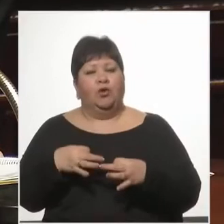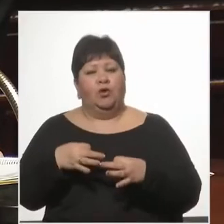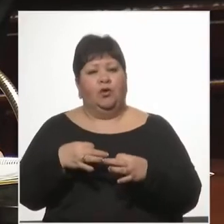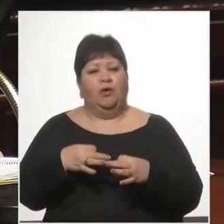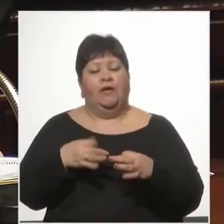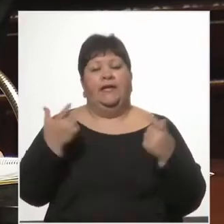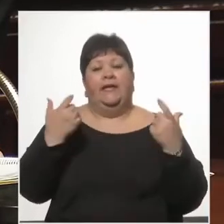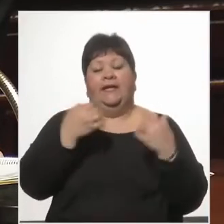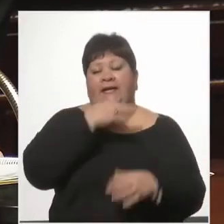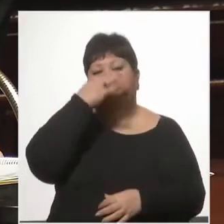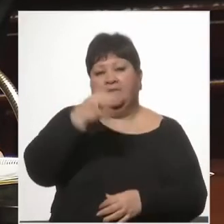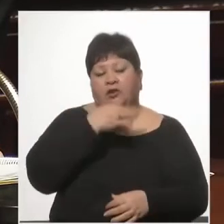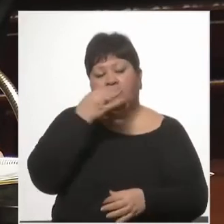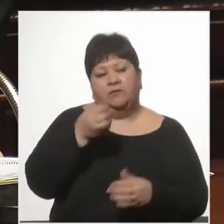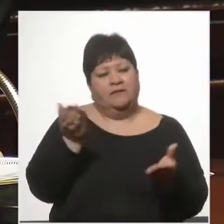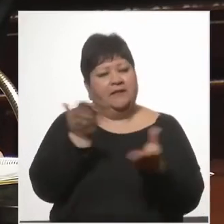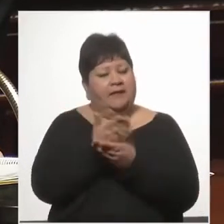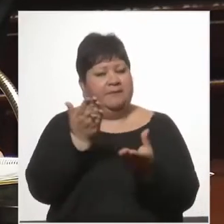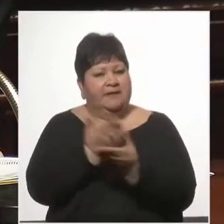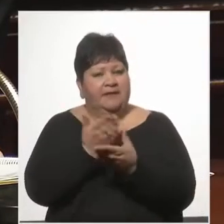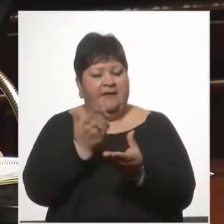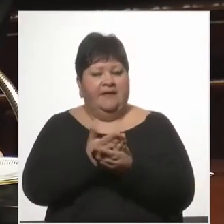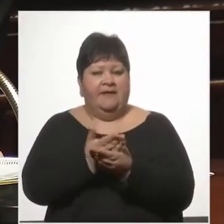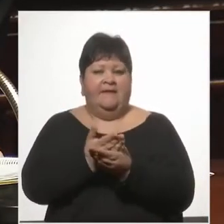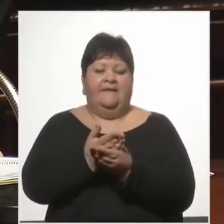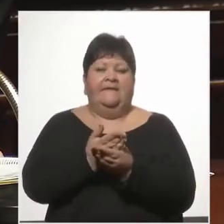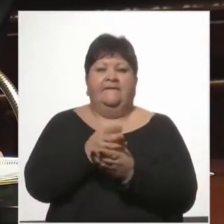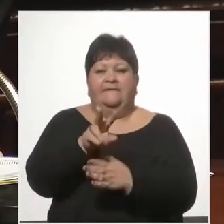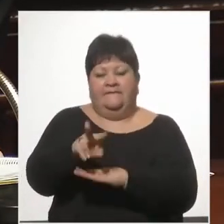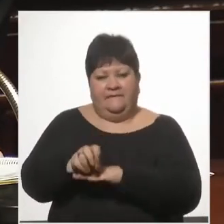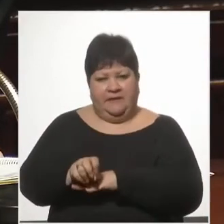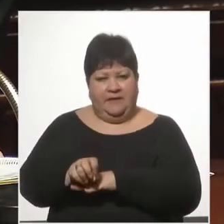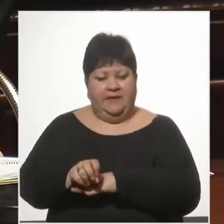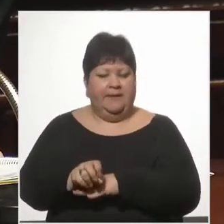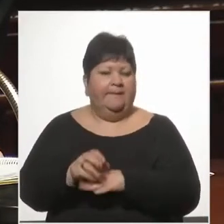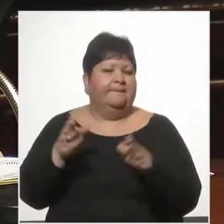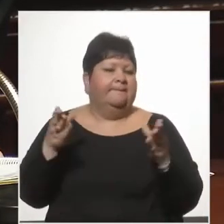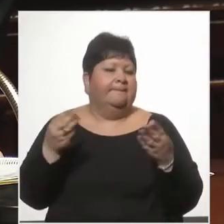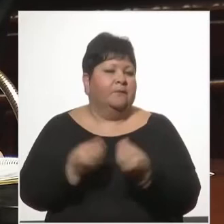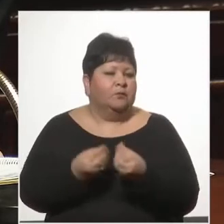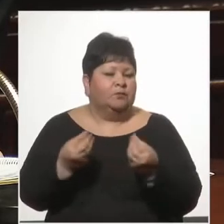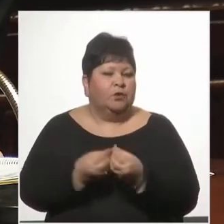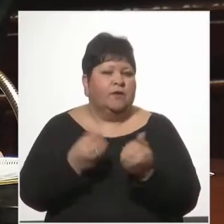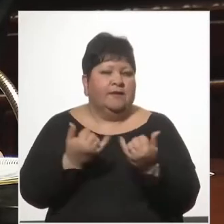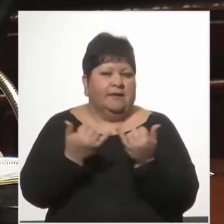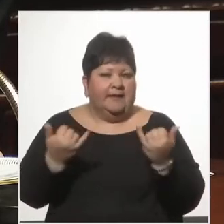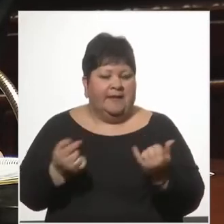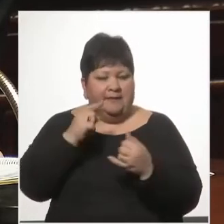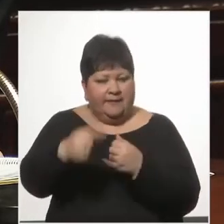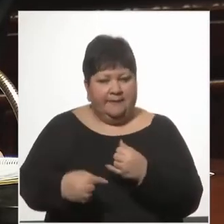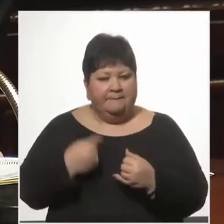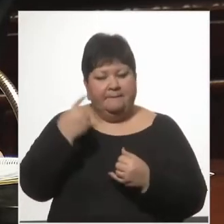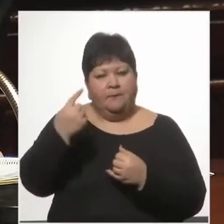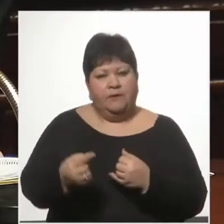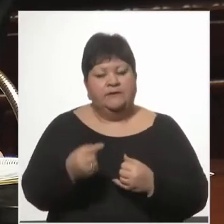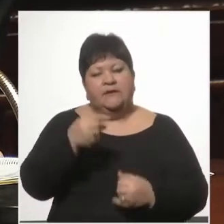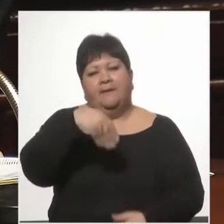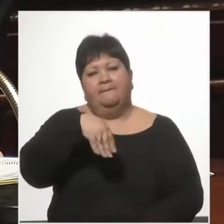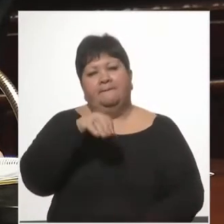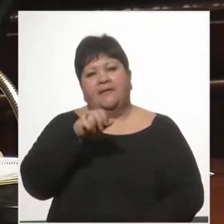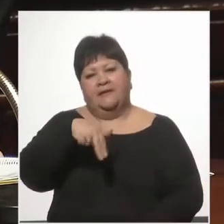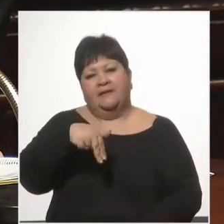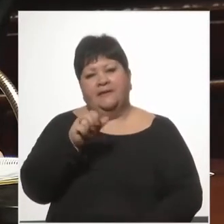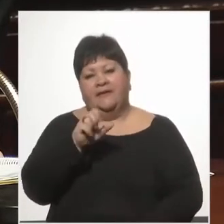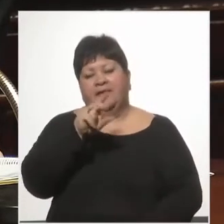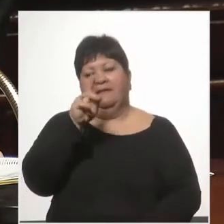que consta en la carpeta fiscal. Luego de varios días, Menéndez le informa al doctor Miguel Ángel Toma